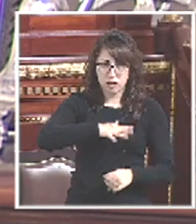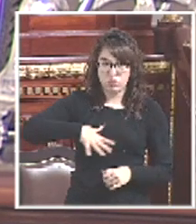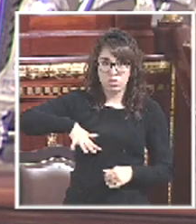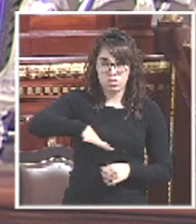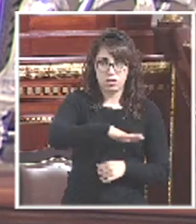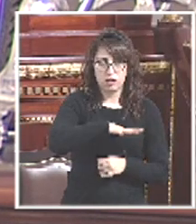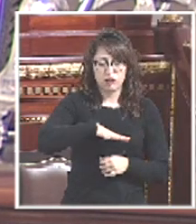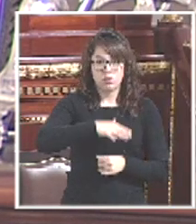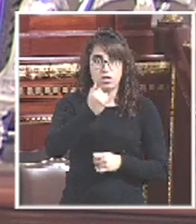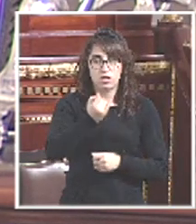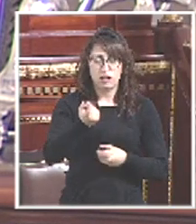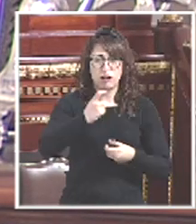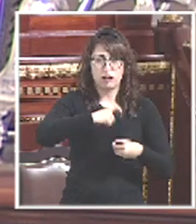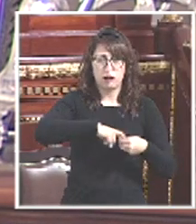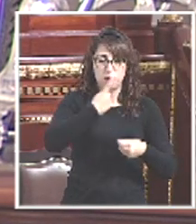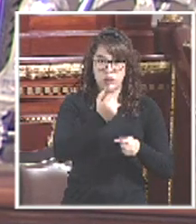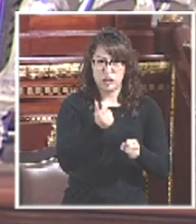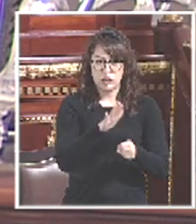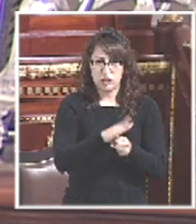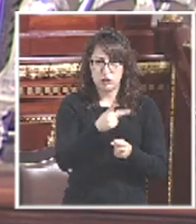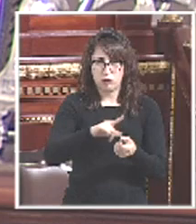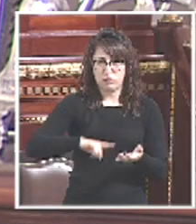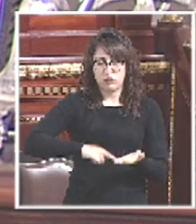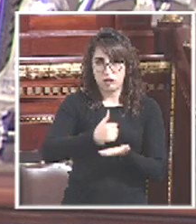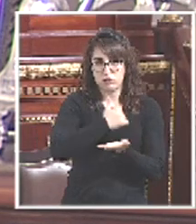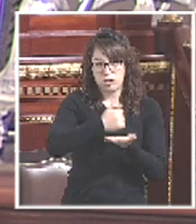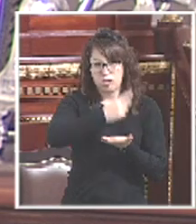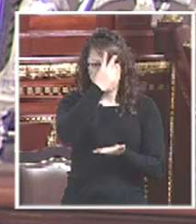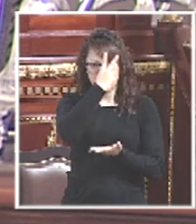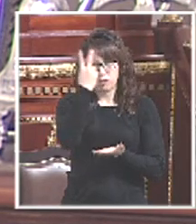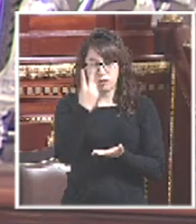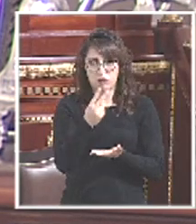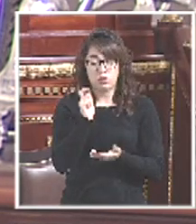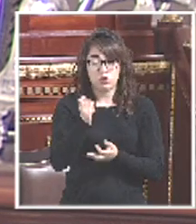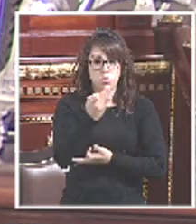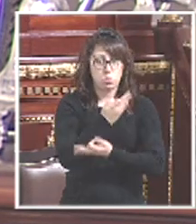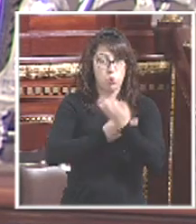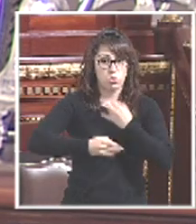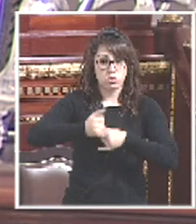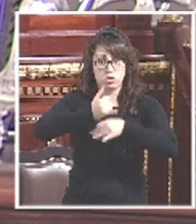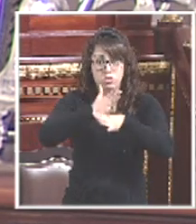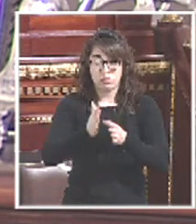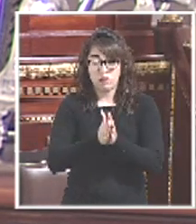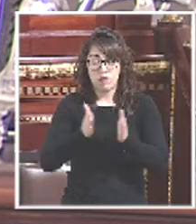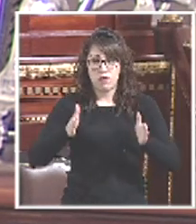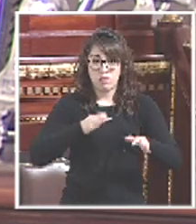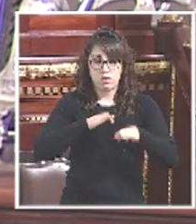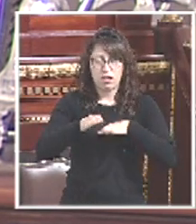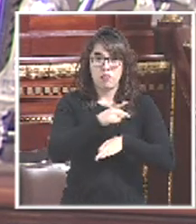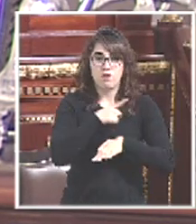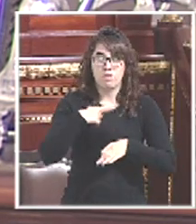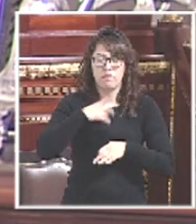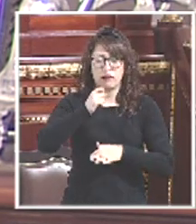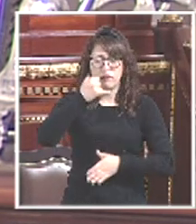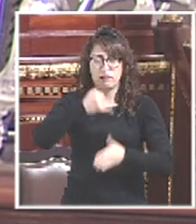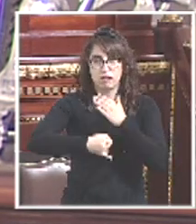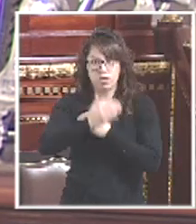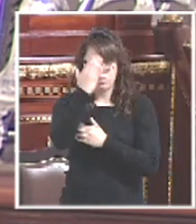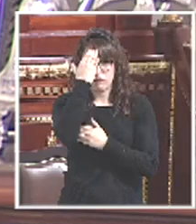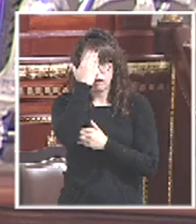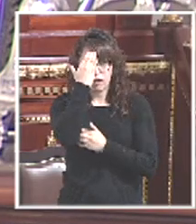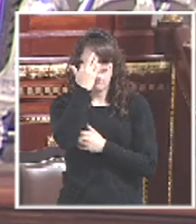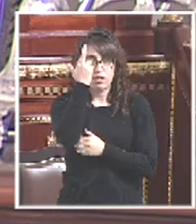de la Administración Pública de la Ciudad de México a garantizar que sus informes de labores estén disponibles y sean accesibles en